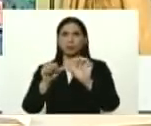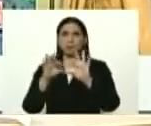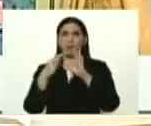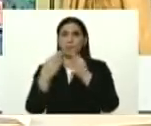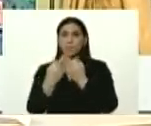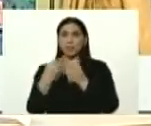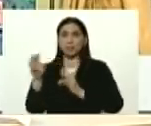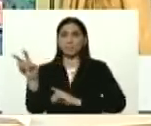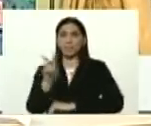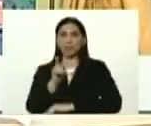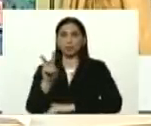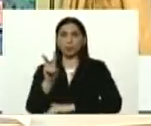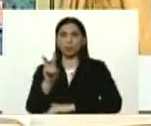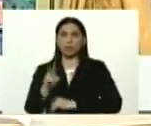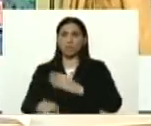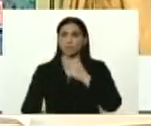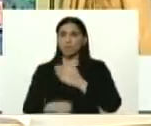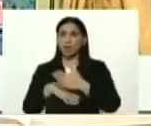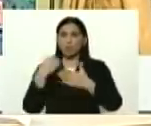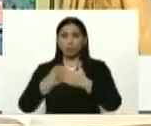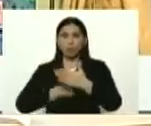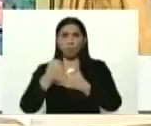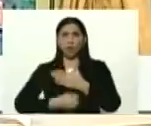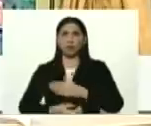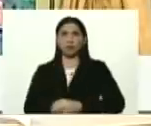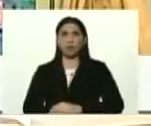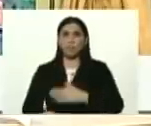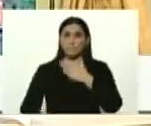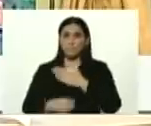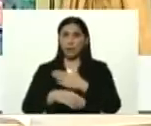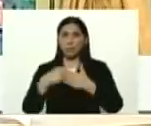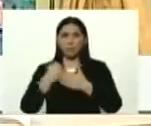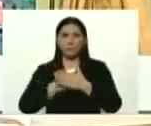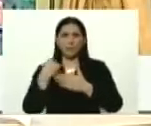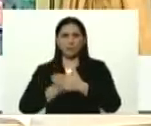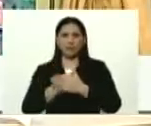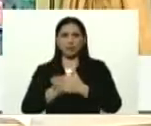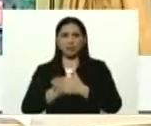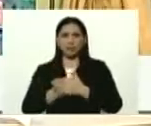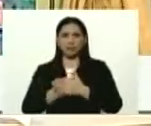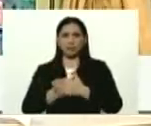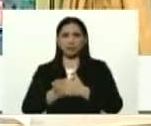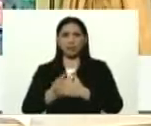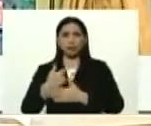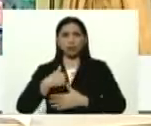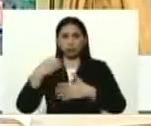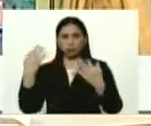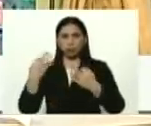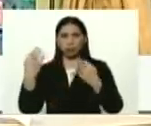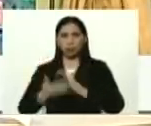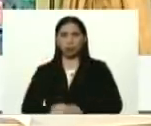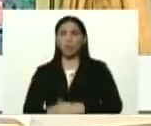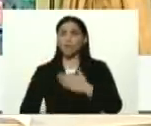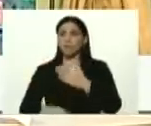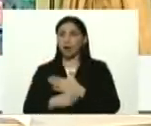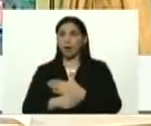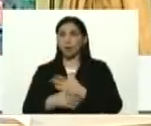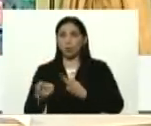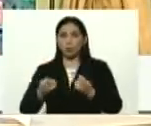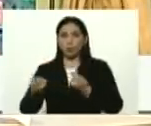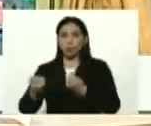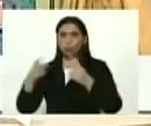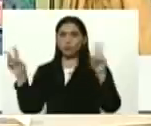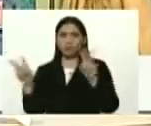Familia de Venezuela, vamos al combate, vamos a la batalla, y estoy seguro, vamos al control y